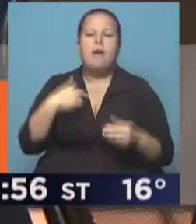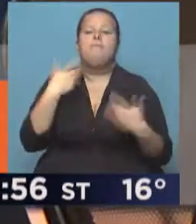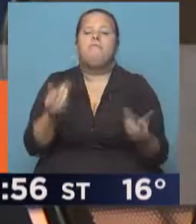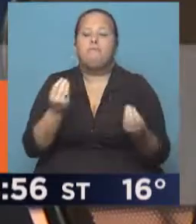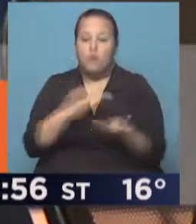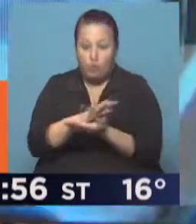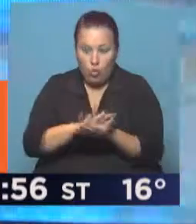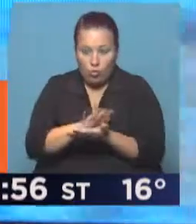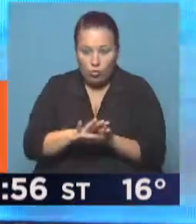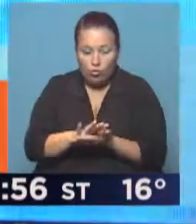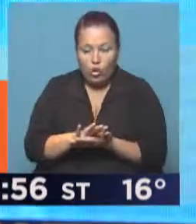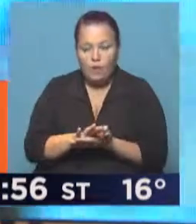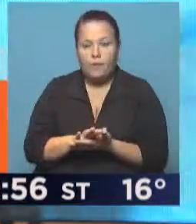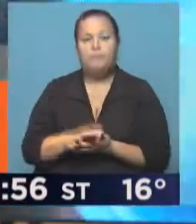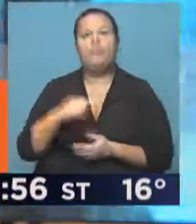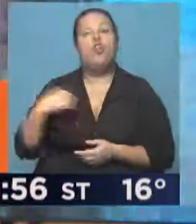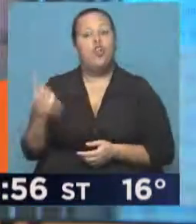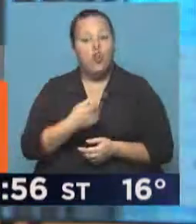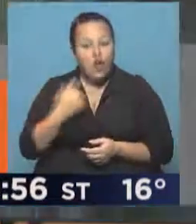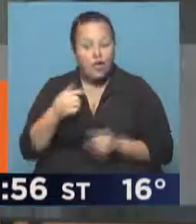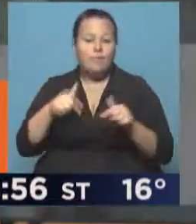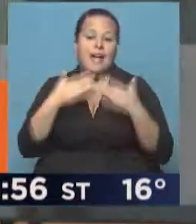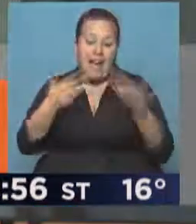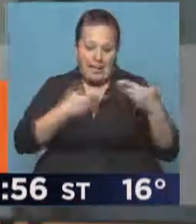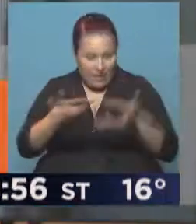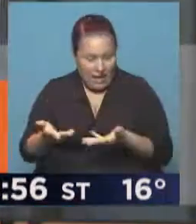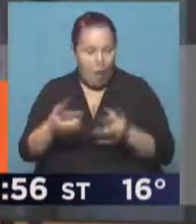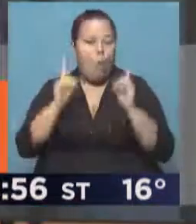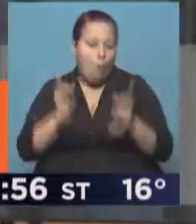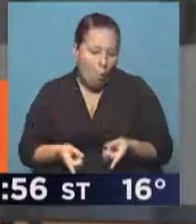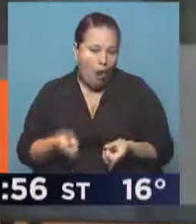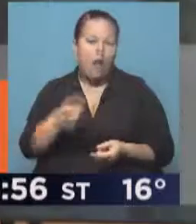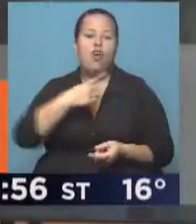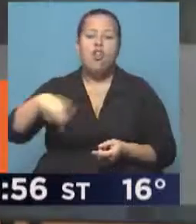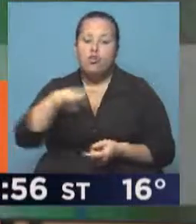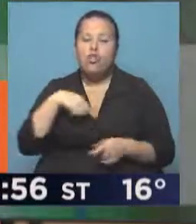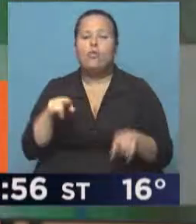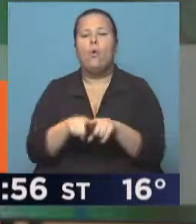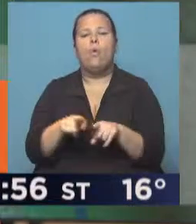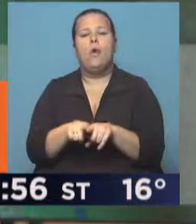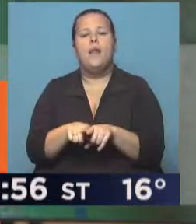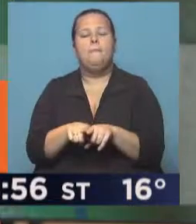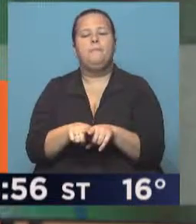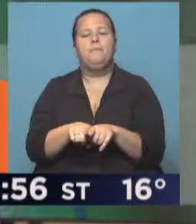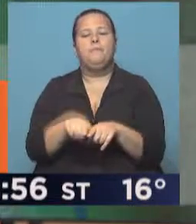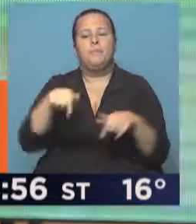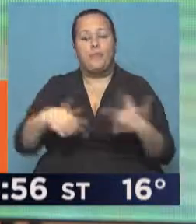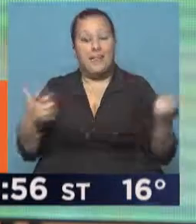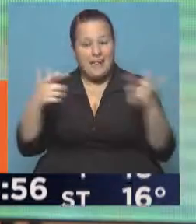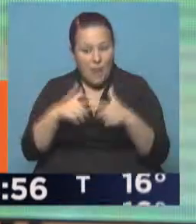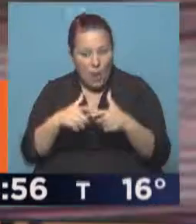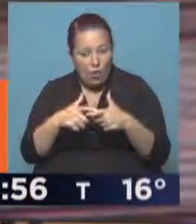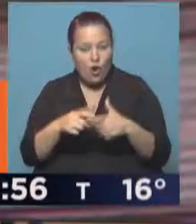llegando nosotros bueno gracias por la invitación igual nosotros para para estas reuniones